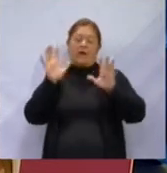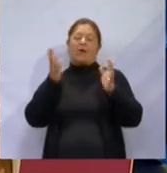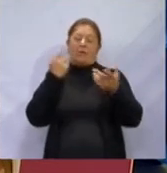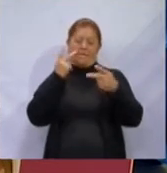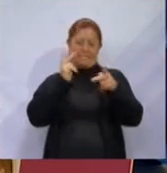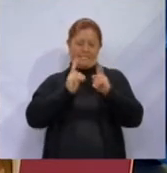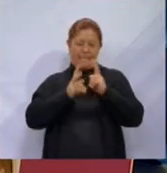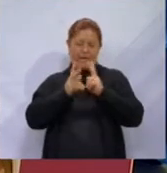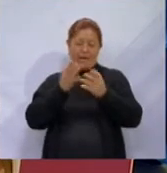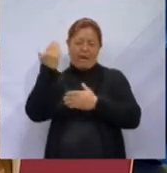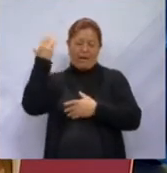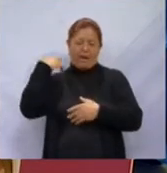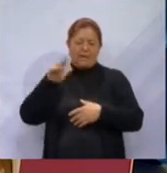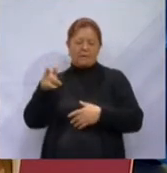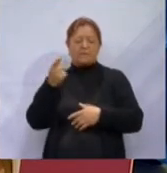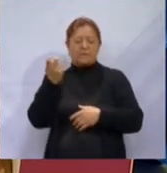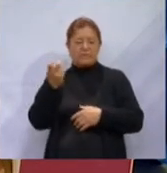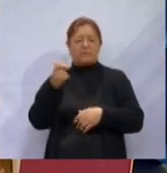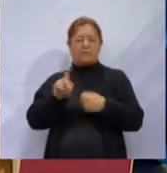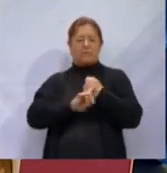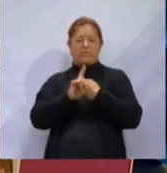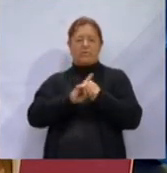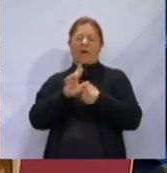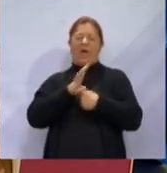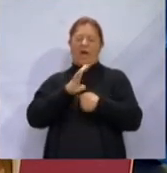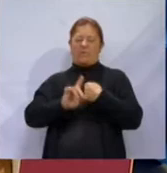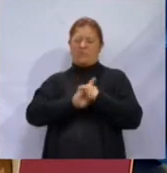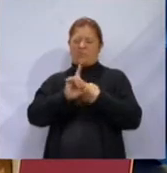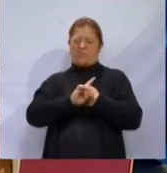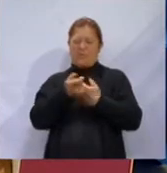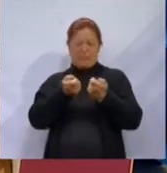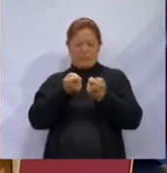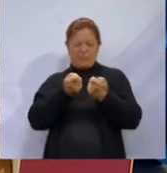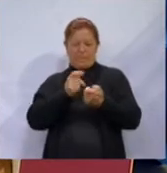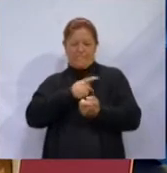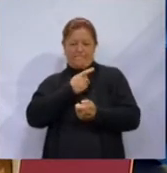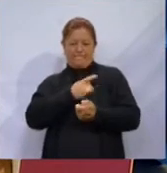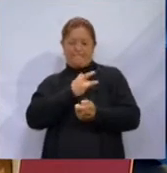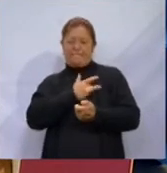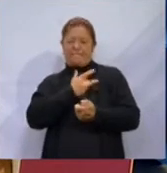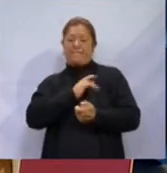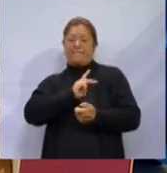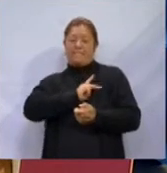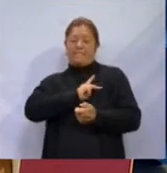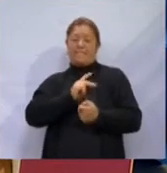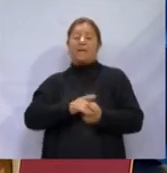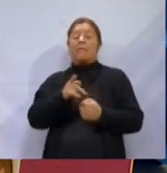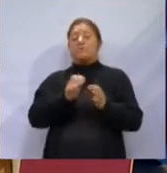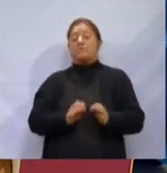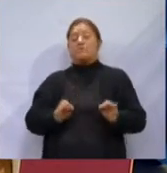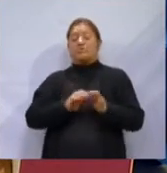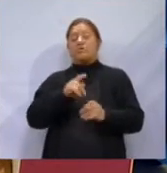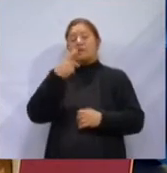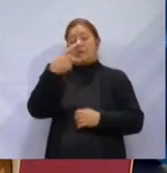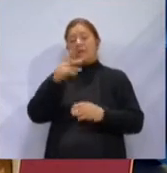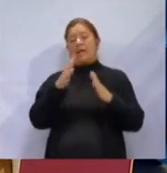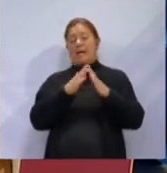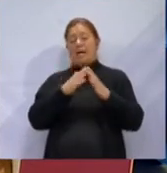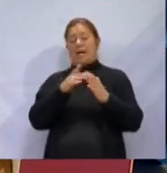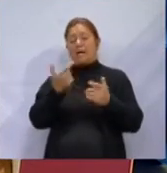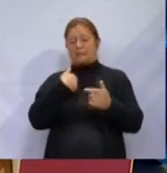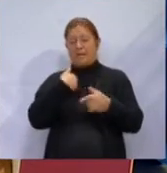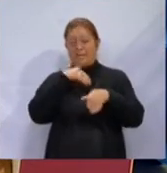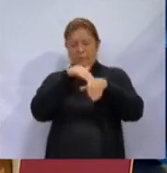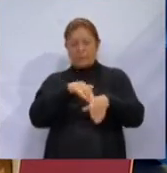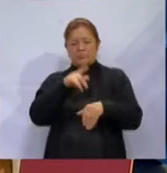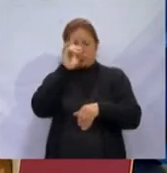platicado, cómo esta situación nos ha afectado a nivel del manejo de las emociones. Por eso es importante que desde casa sigan los tips y